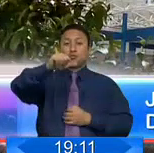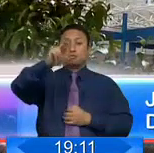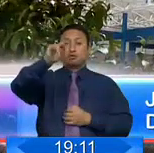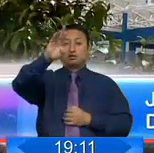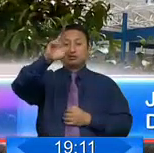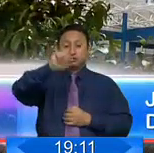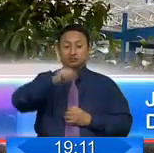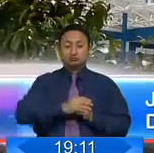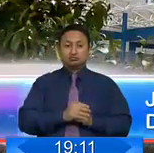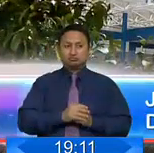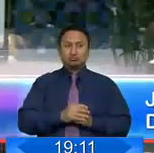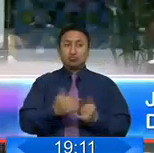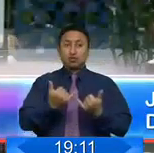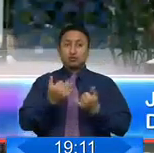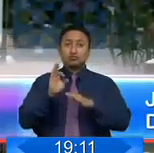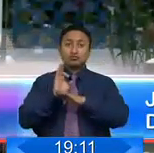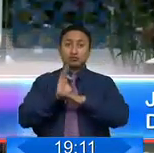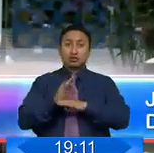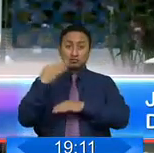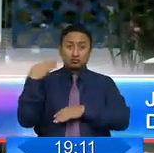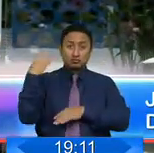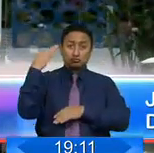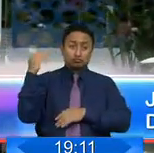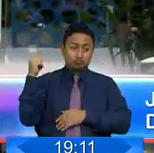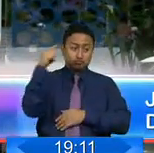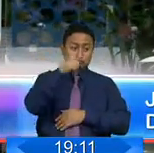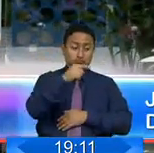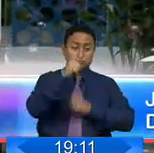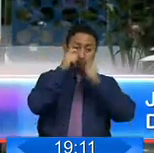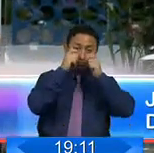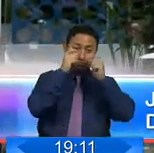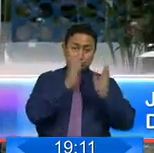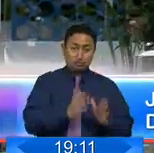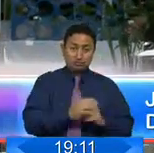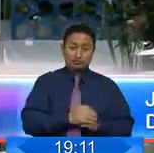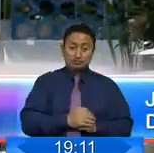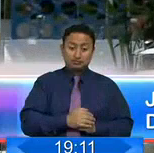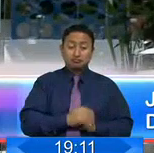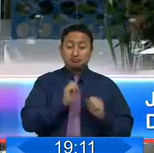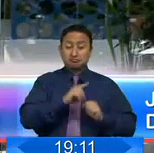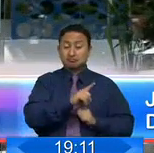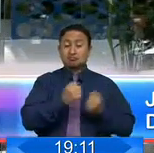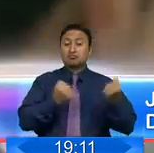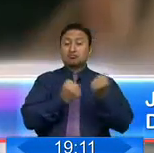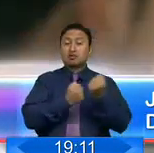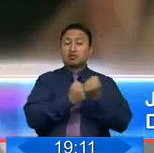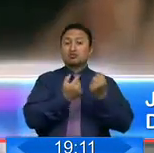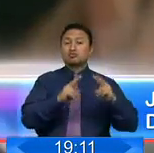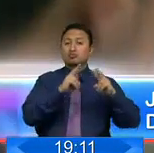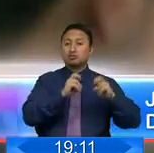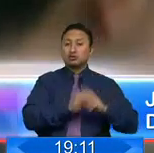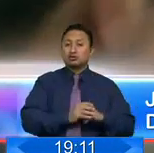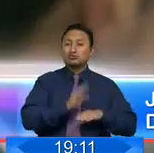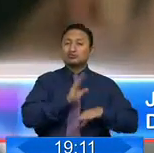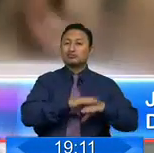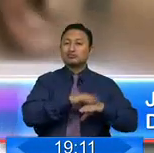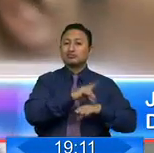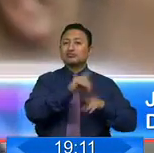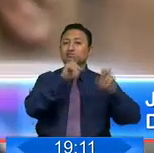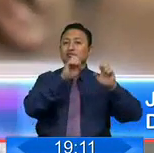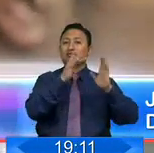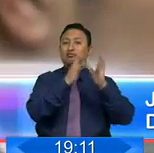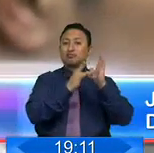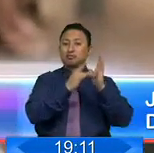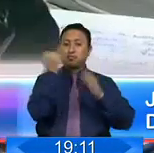previsto que rinda su versión libre y voluntaria en la Fiscalía General del Estado como parte de la investigación por el denominado caso Arroz